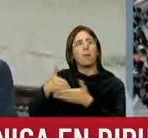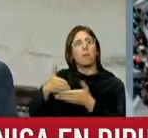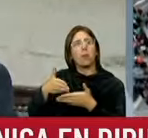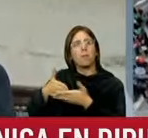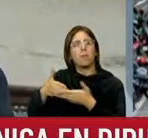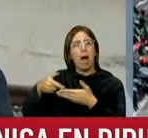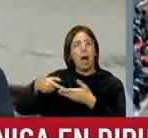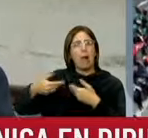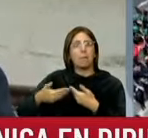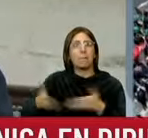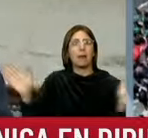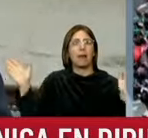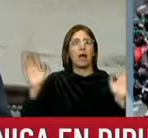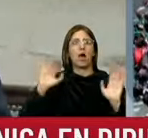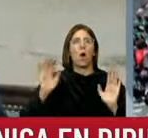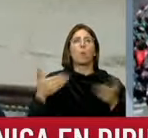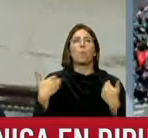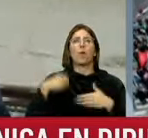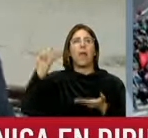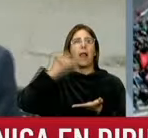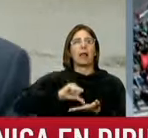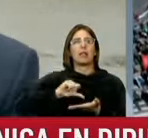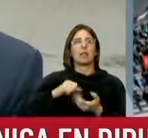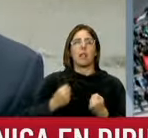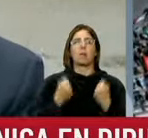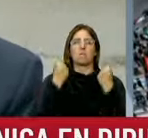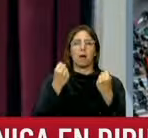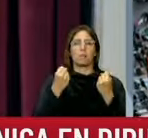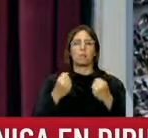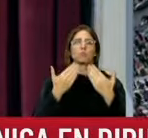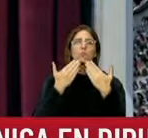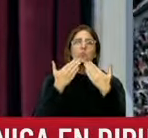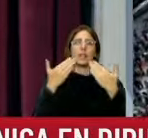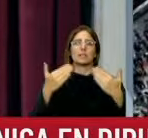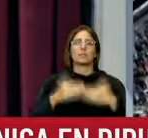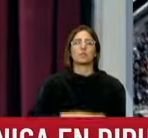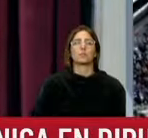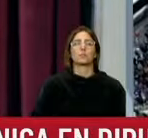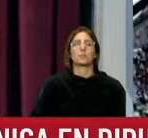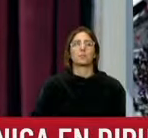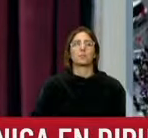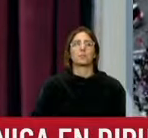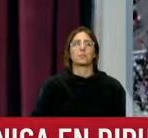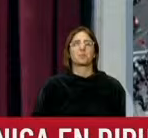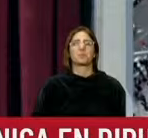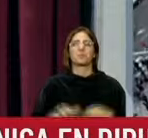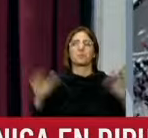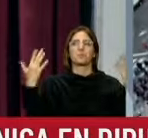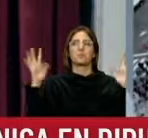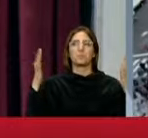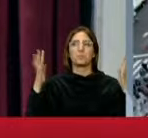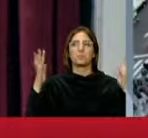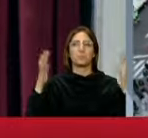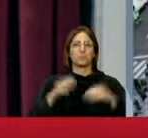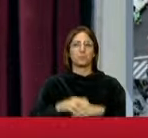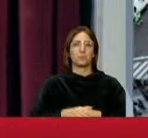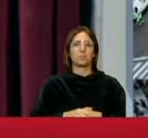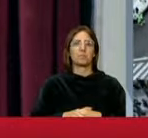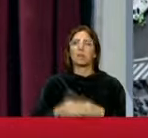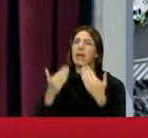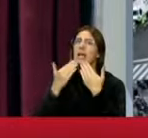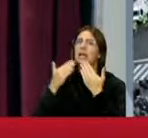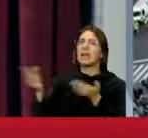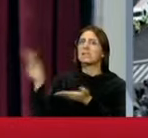la diputada Los Penato, por ejemplo, ¿no? O sea, ya aprendieron. Aprendieron de qué manera